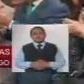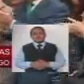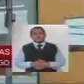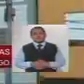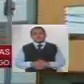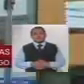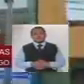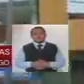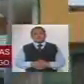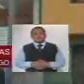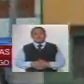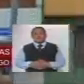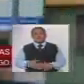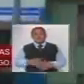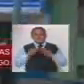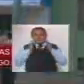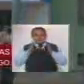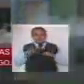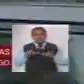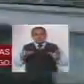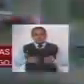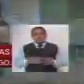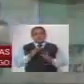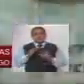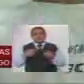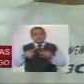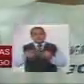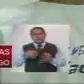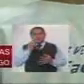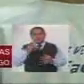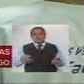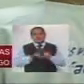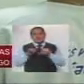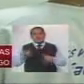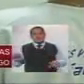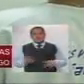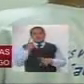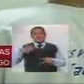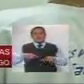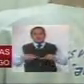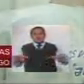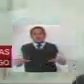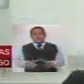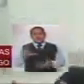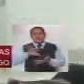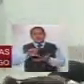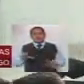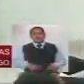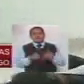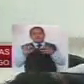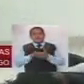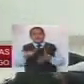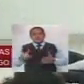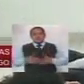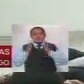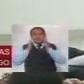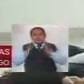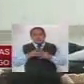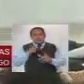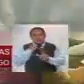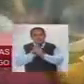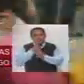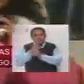camino el centro de atención integral para adolescentes y jóvenes es el primero del sistema Metropolitano que atenderá de manera